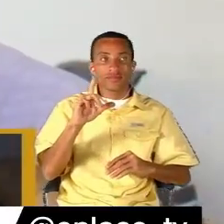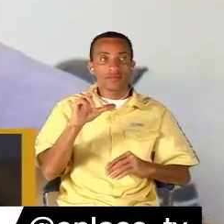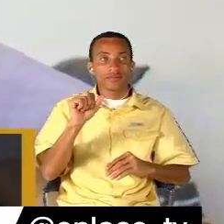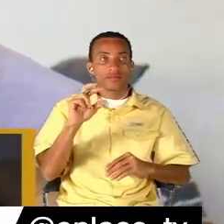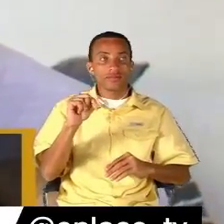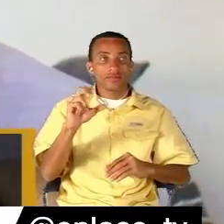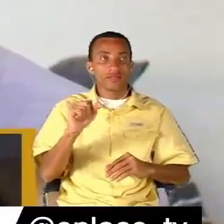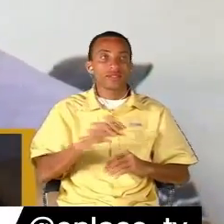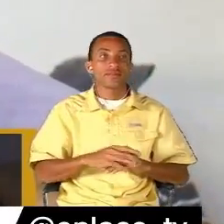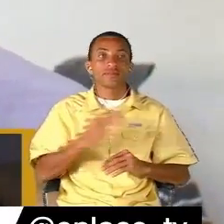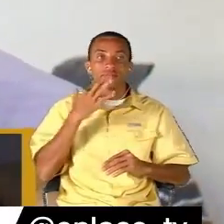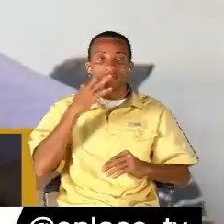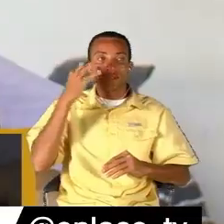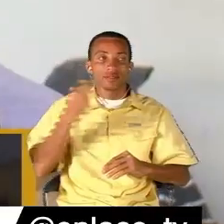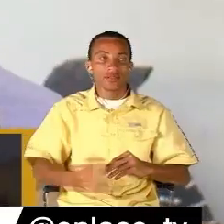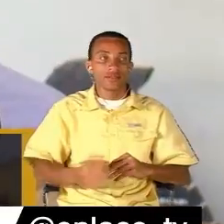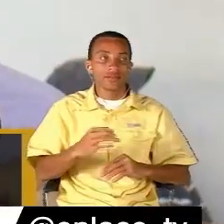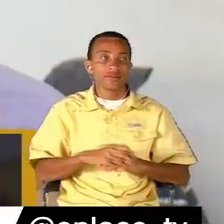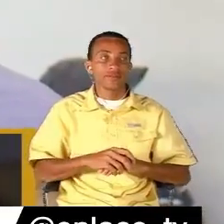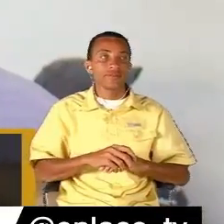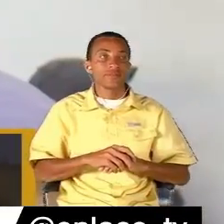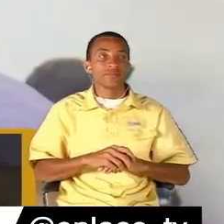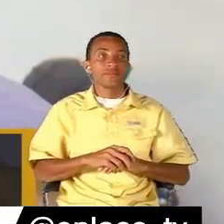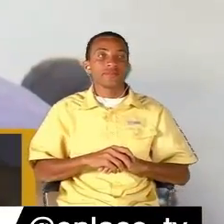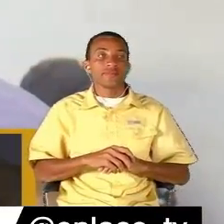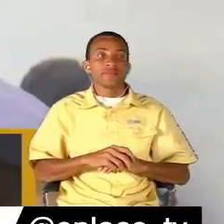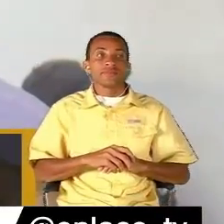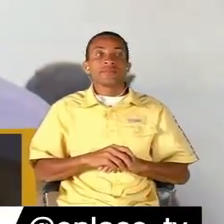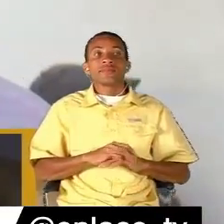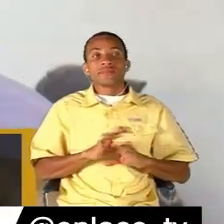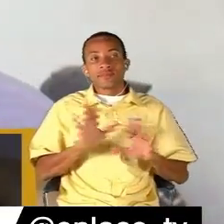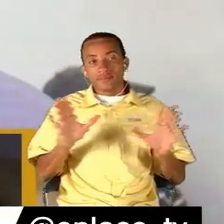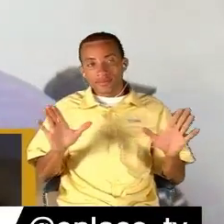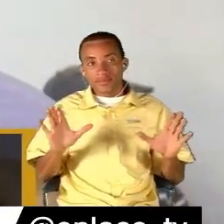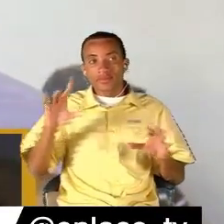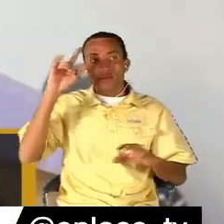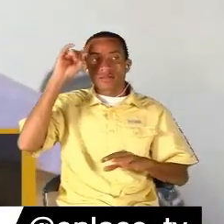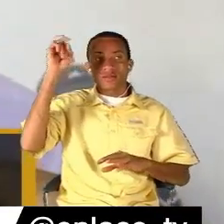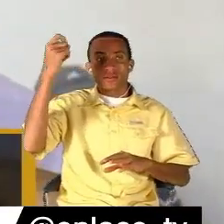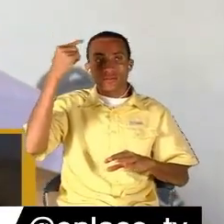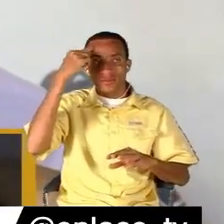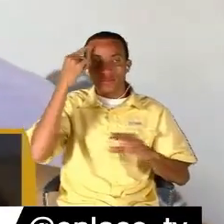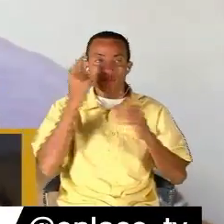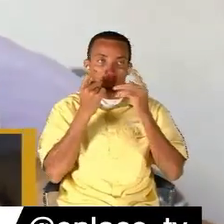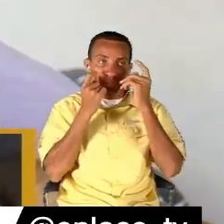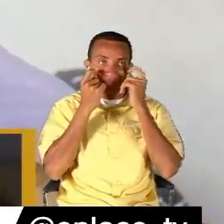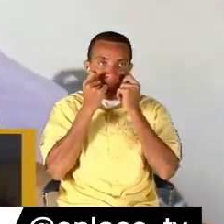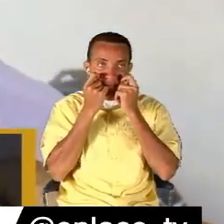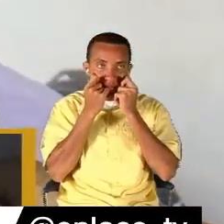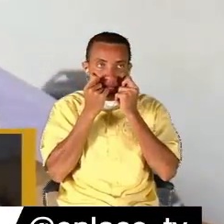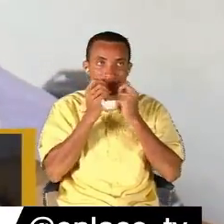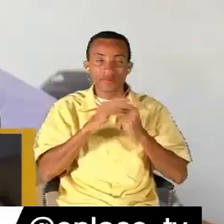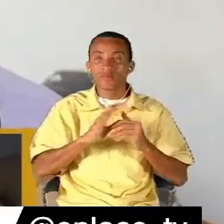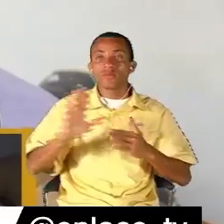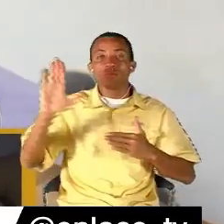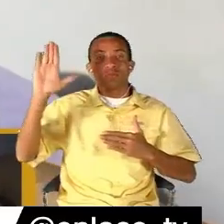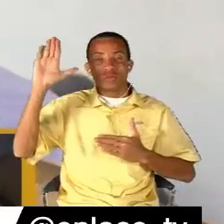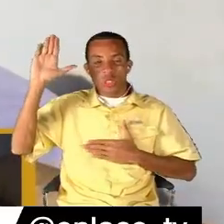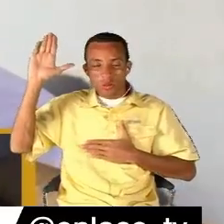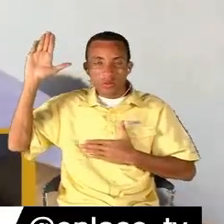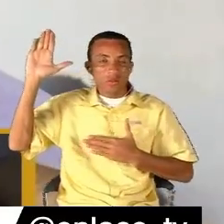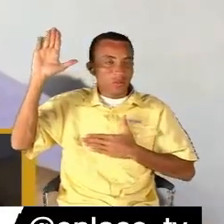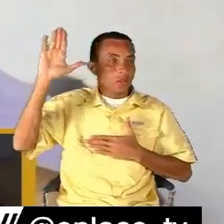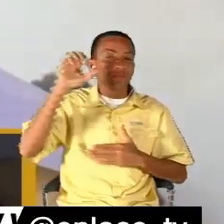mire, la verdad uno a veces frente a gobiernos como el del presidente Santos, que ha hecho promesas en Barranca